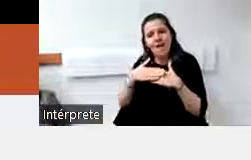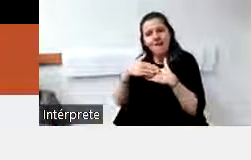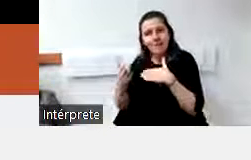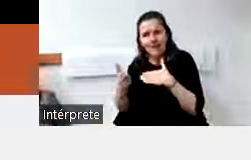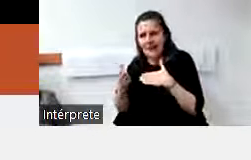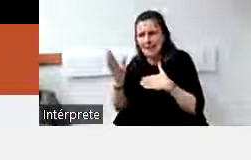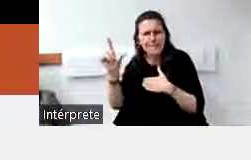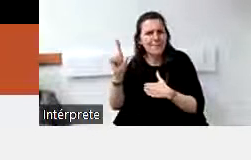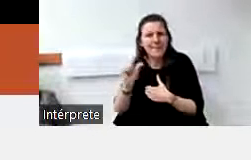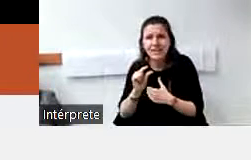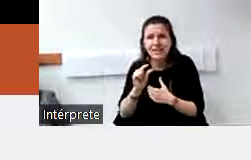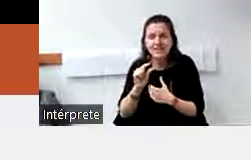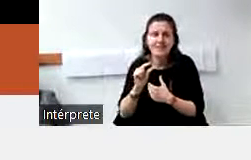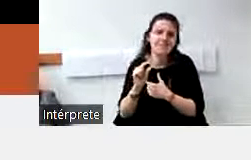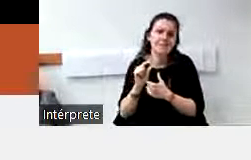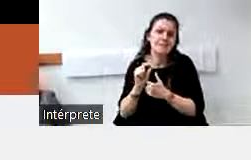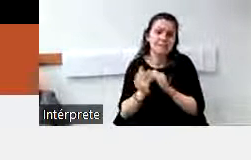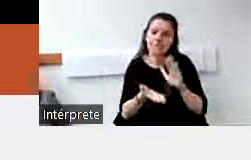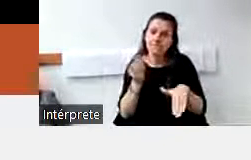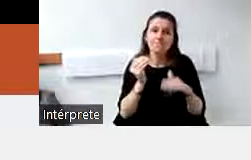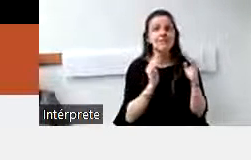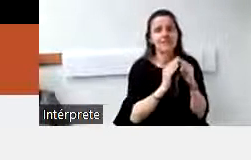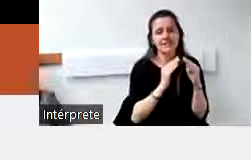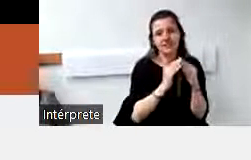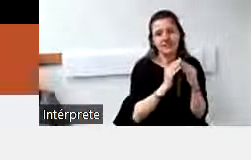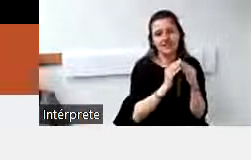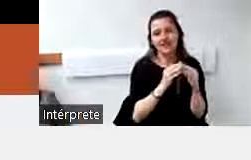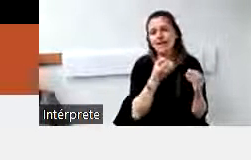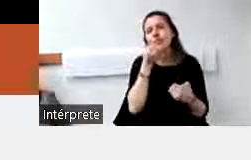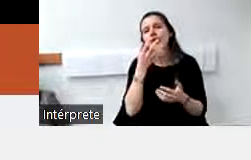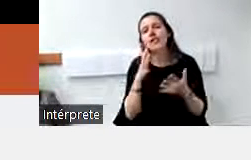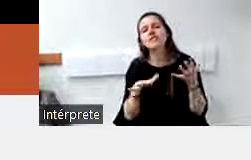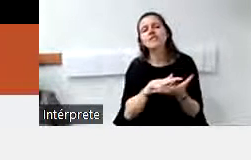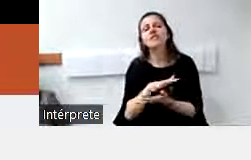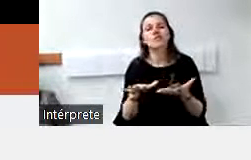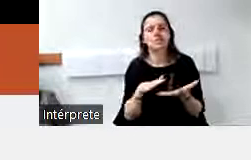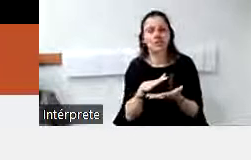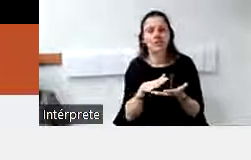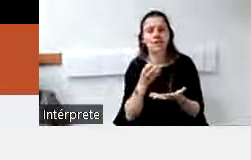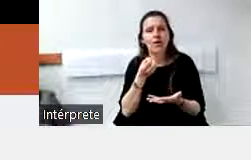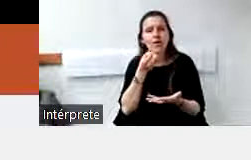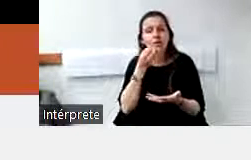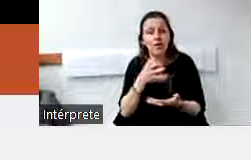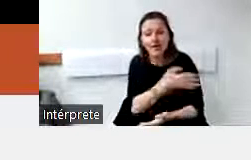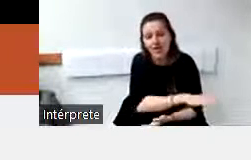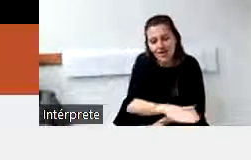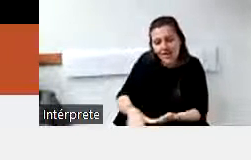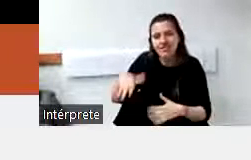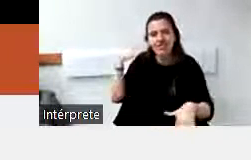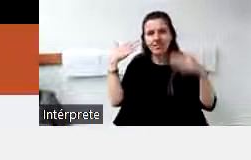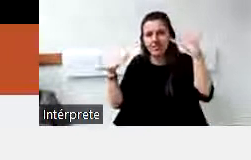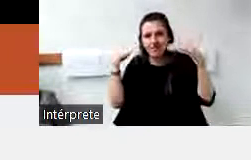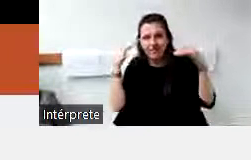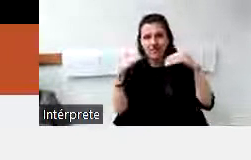qué sucede? Porque no se le ha dado las herramientas para que cuiden su